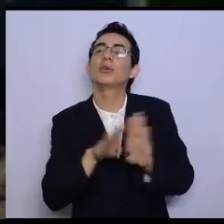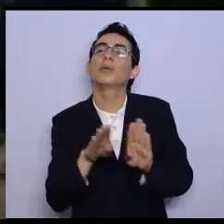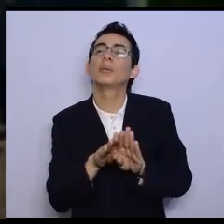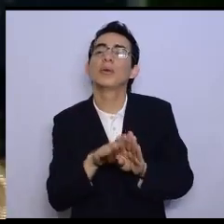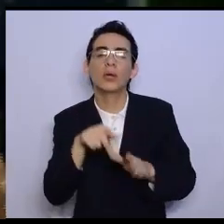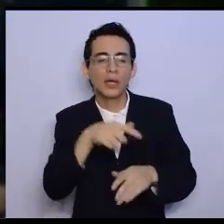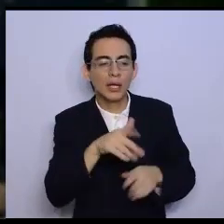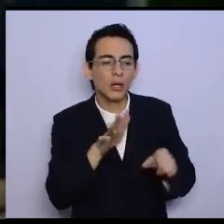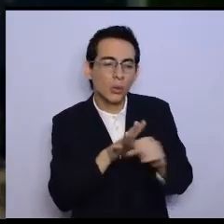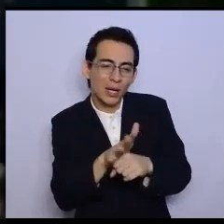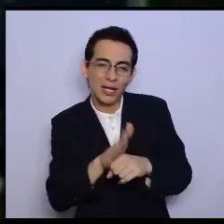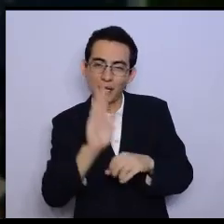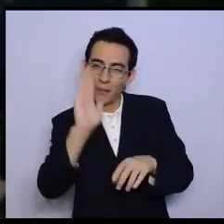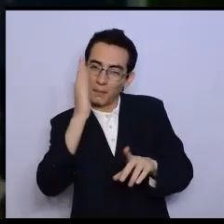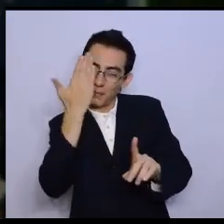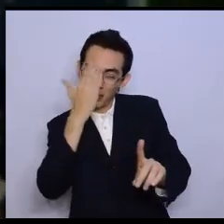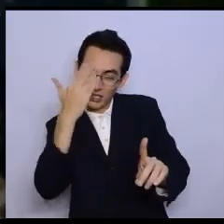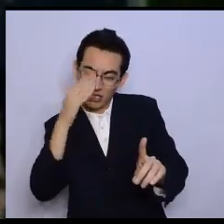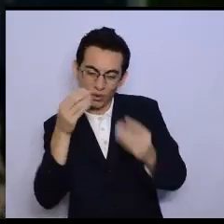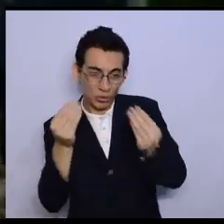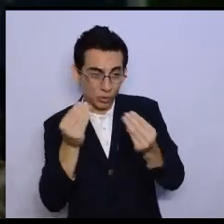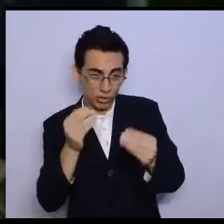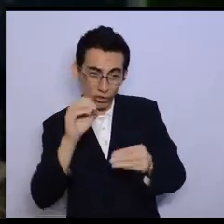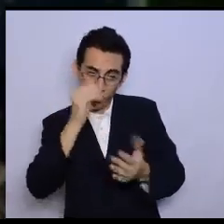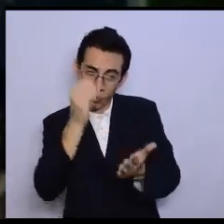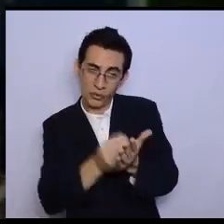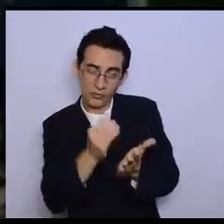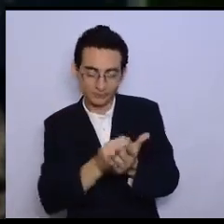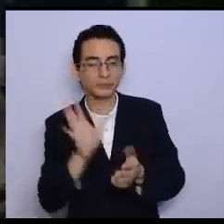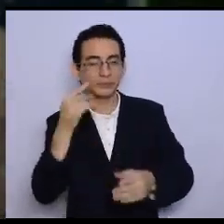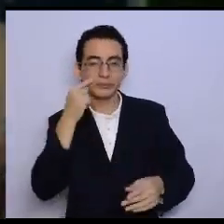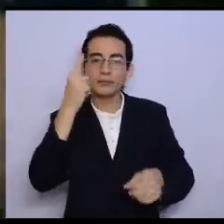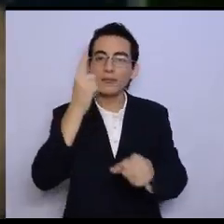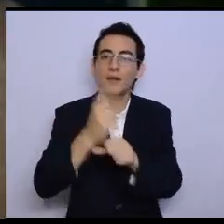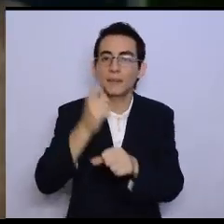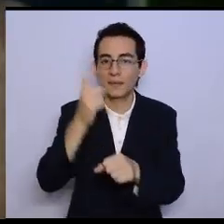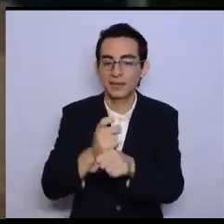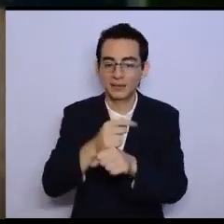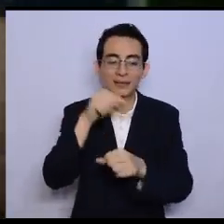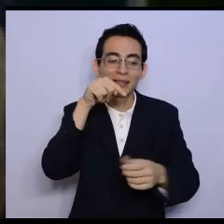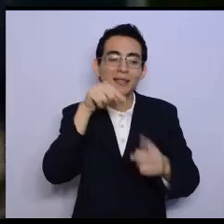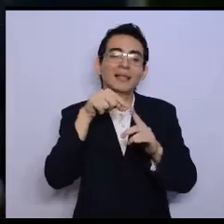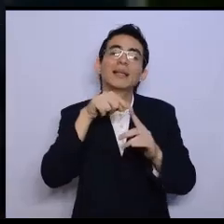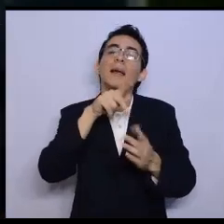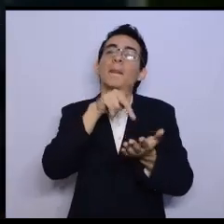otra es la brillantez del oro. Ok, vamos a ver primero la